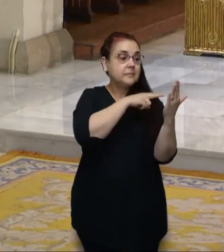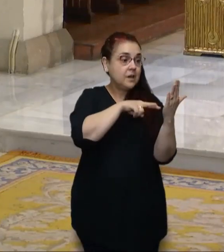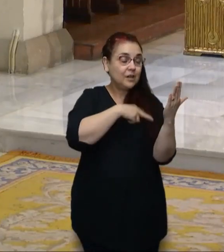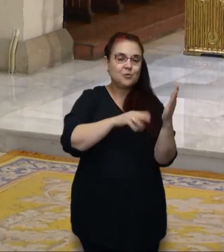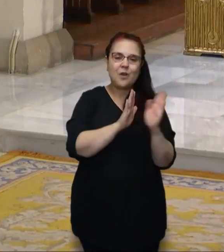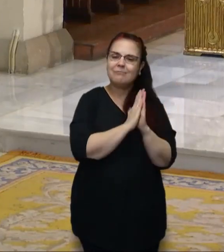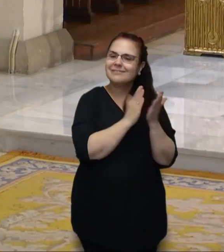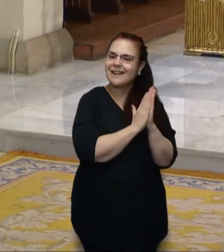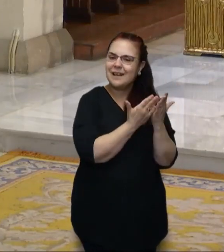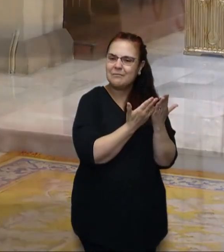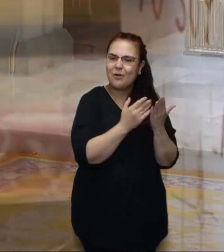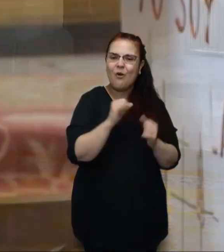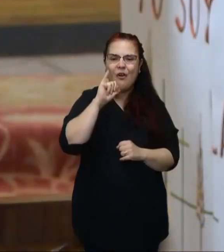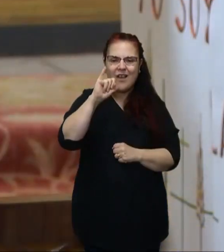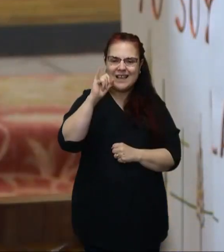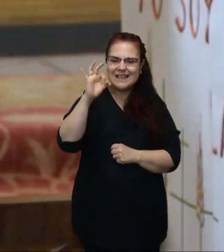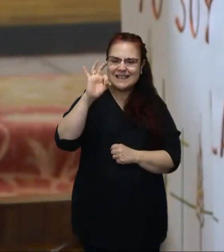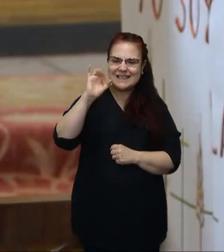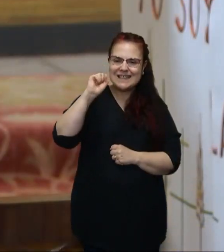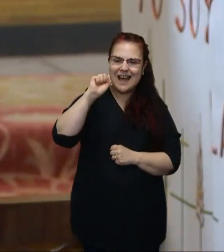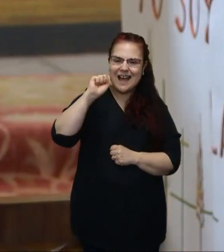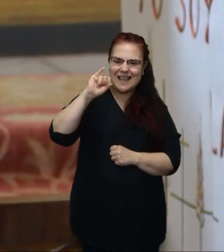Lectura del libro de Isaías.